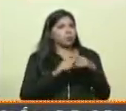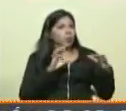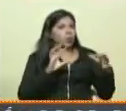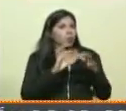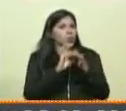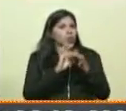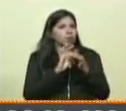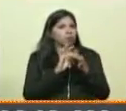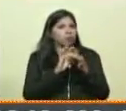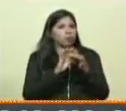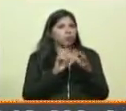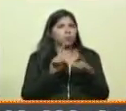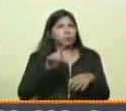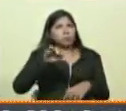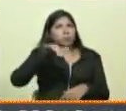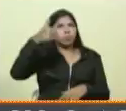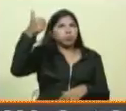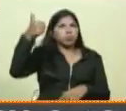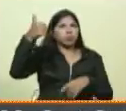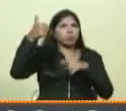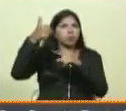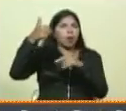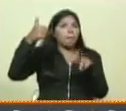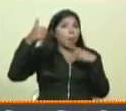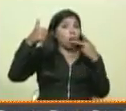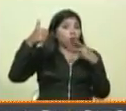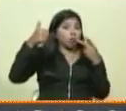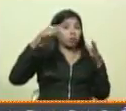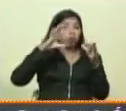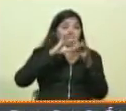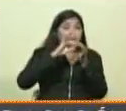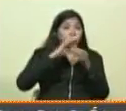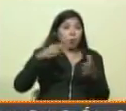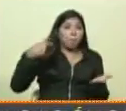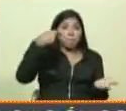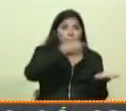entes políticos, personajes políticos de la oposición,